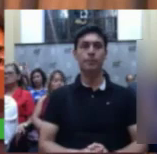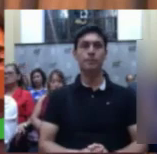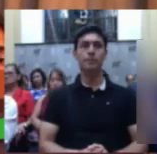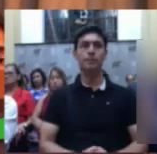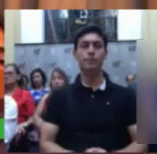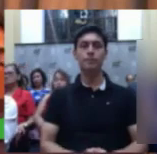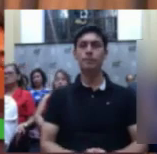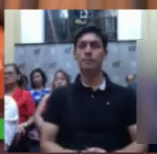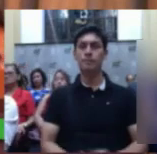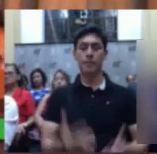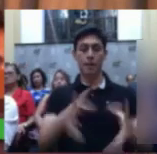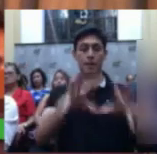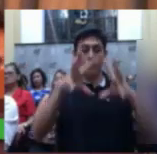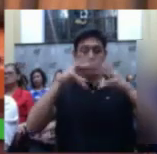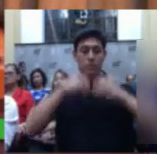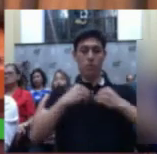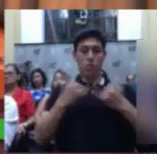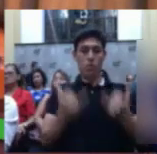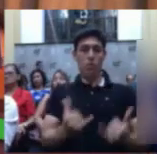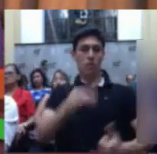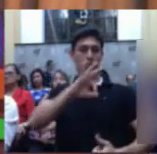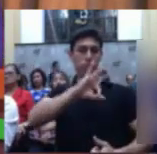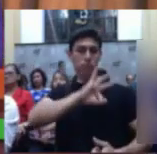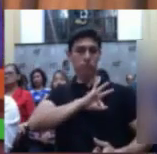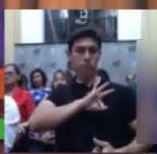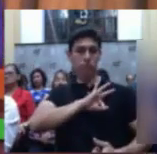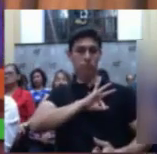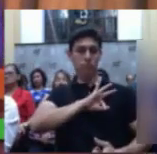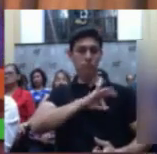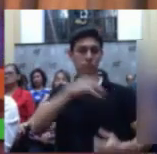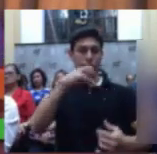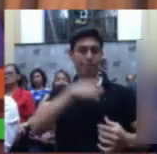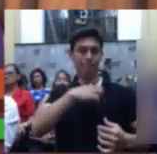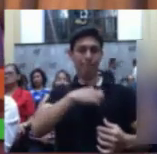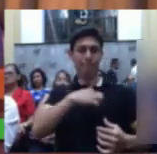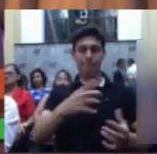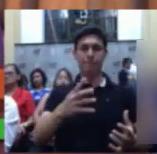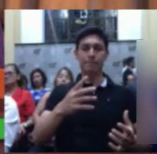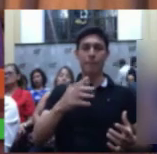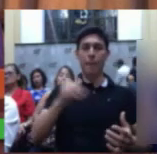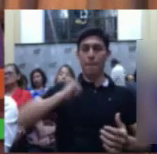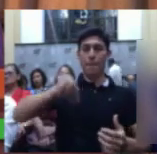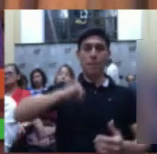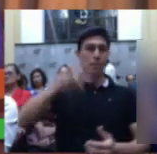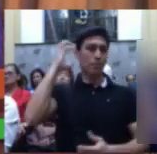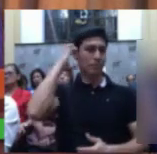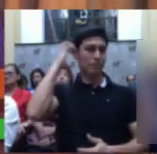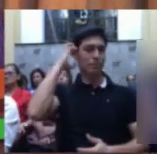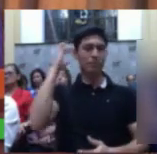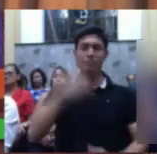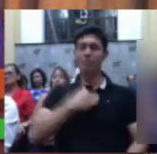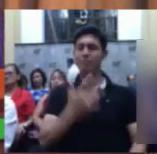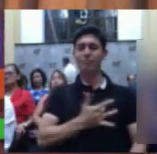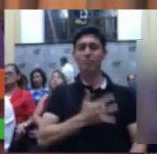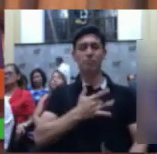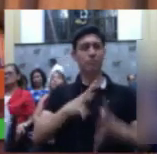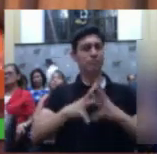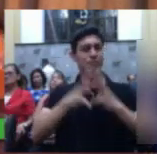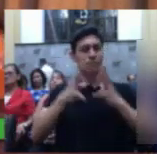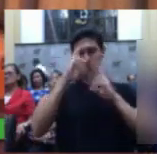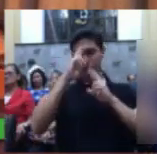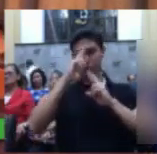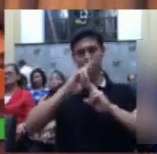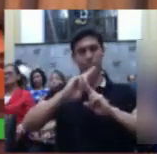Recibir hoy la Medalla Cívica Municipal de Miraflores es algo que me honra sobremanera y